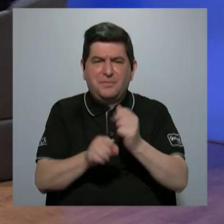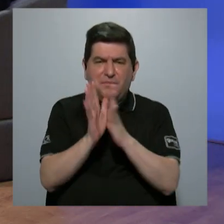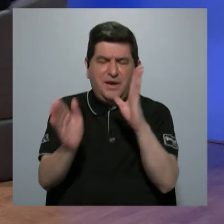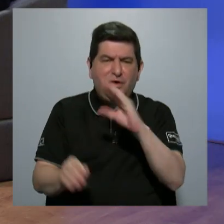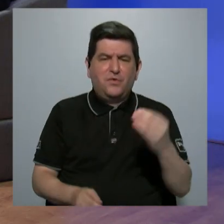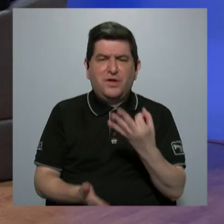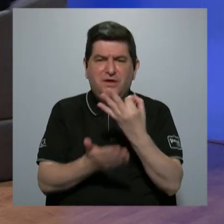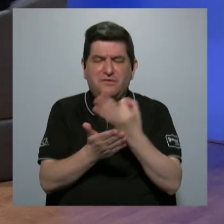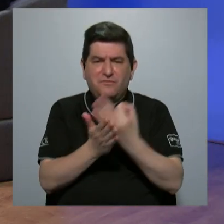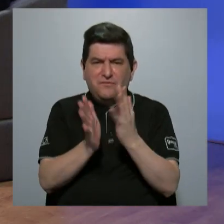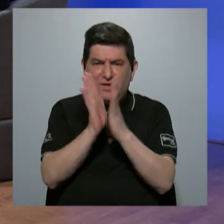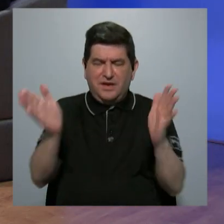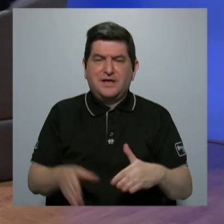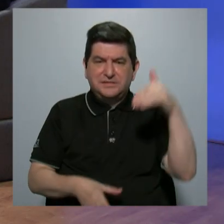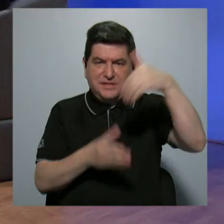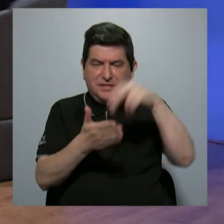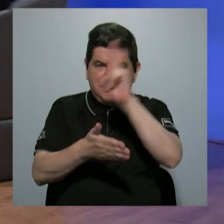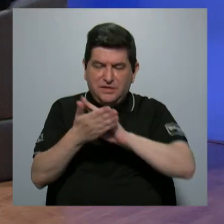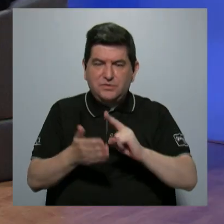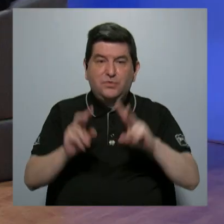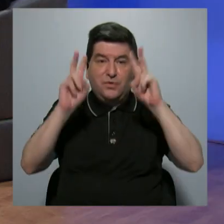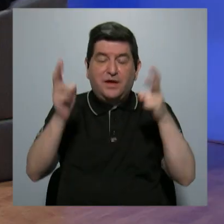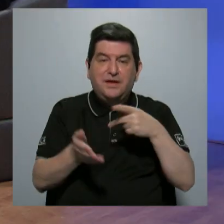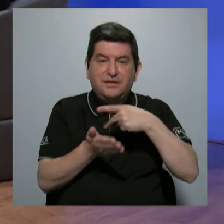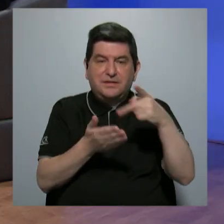universidad, sobre todo en lo que ha generado en el tema salarial?